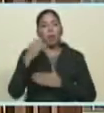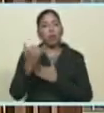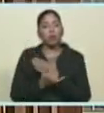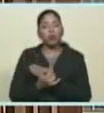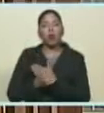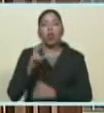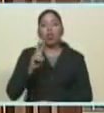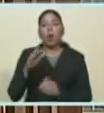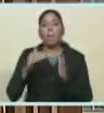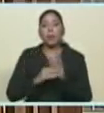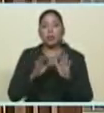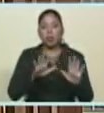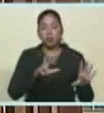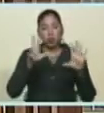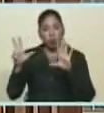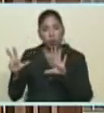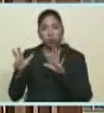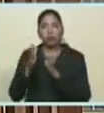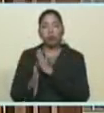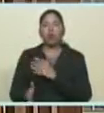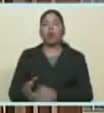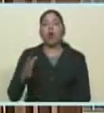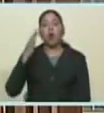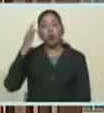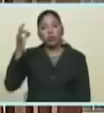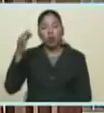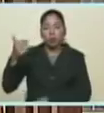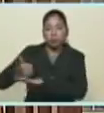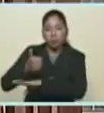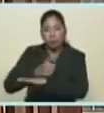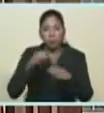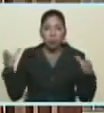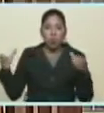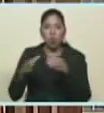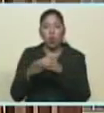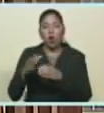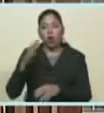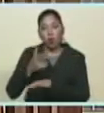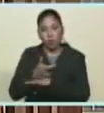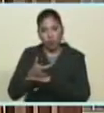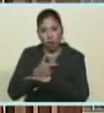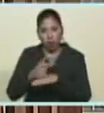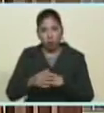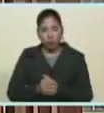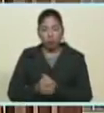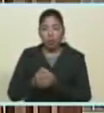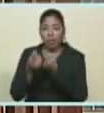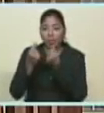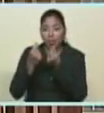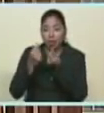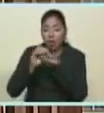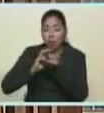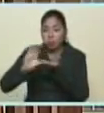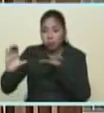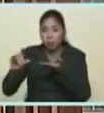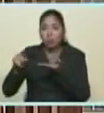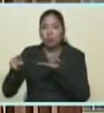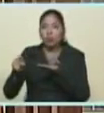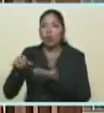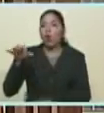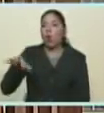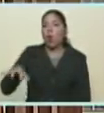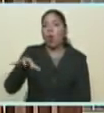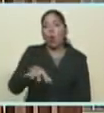del Consejo Federal de Gobierno. Los recursos financieros destinados a